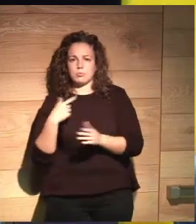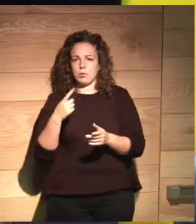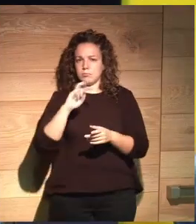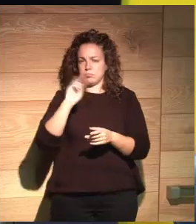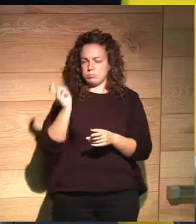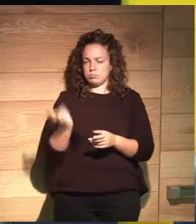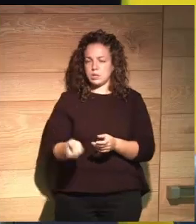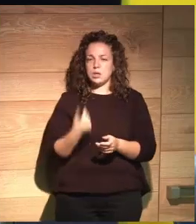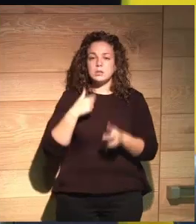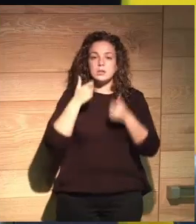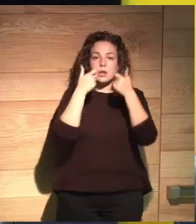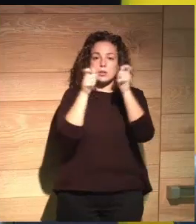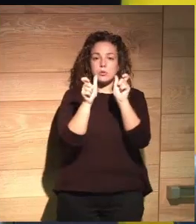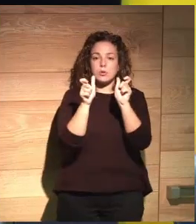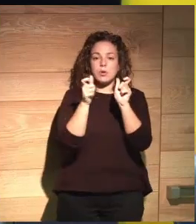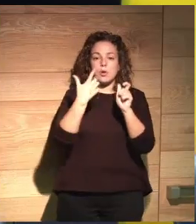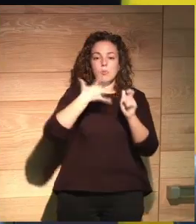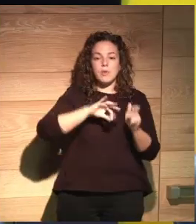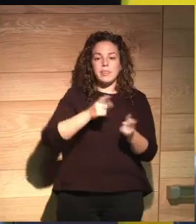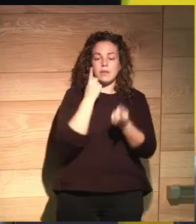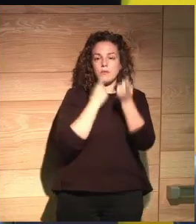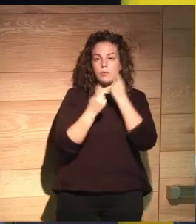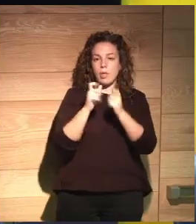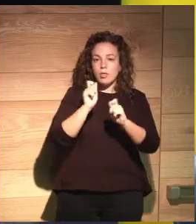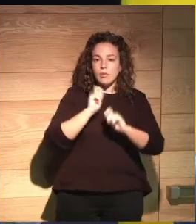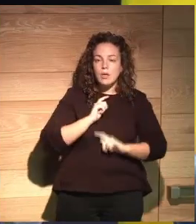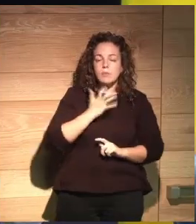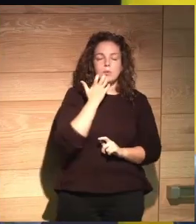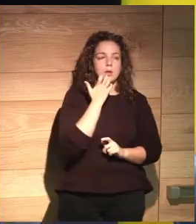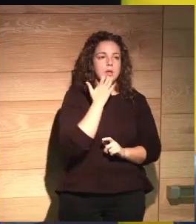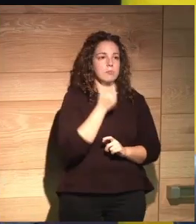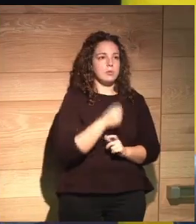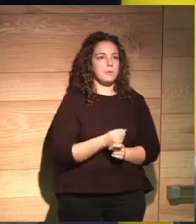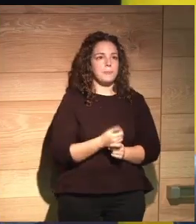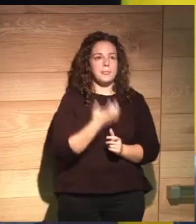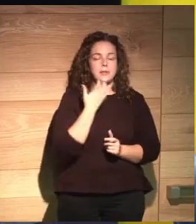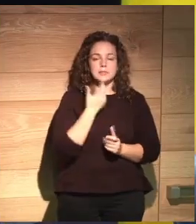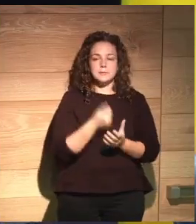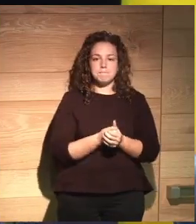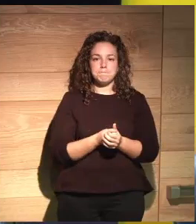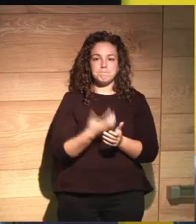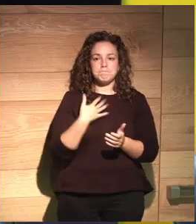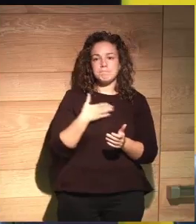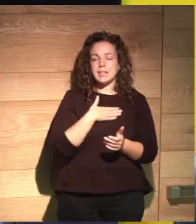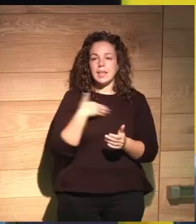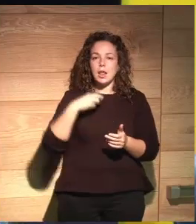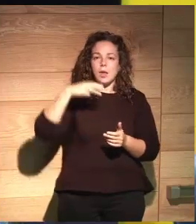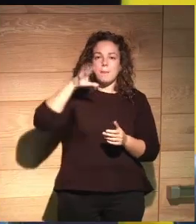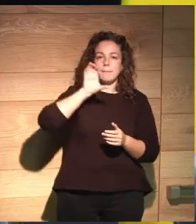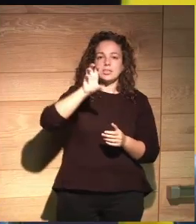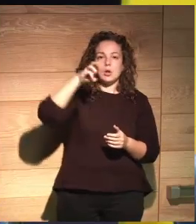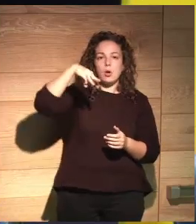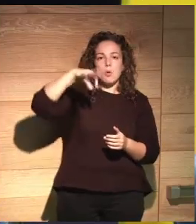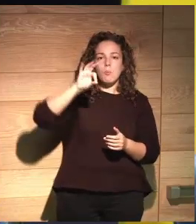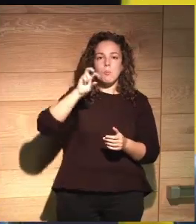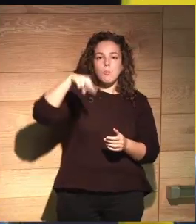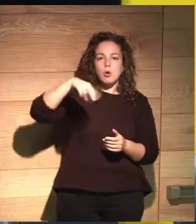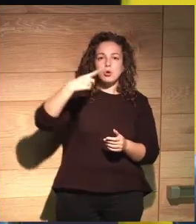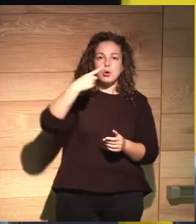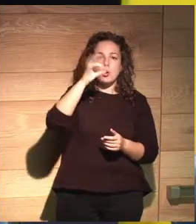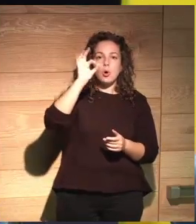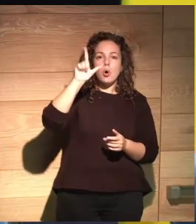sector que puede darte la información por ejemplo si vos sos un inventor que quiere ir a mongolia para sacar